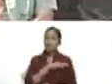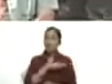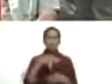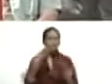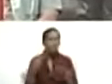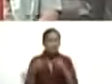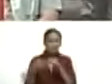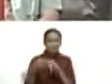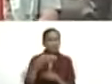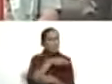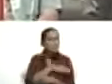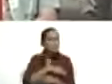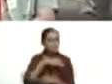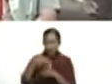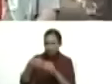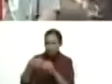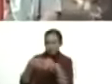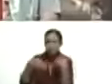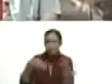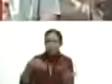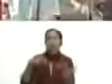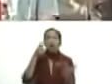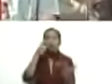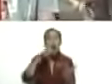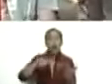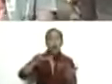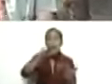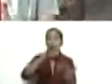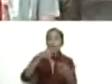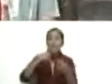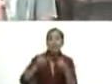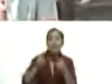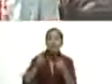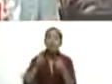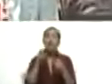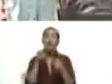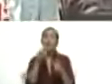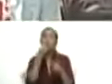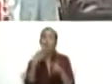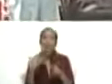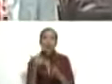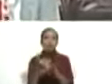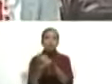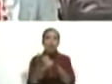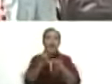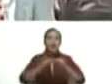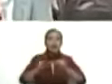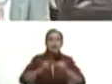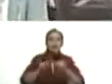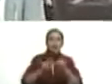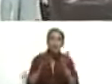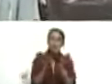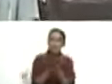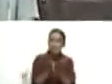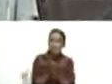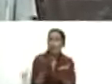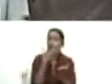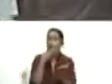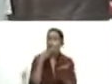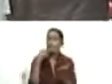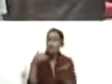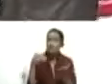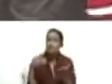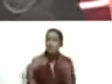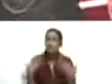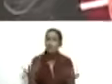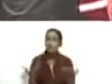pueblo, pero sobre todo para los niños y las niñas, para las escuelas, para la juventud, porque tiene